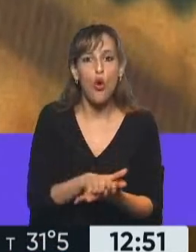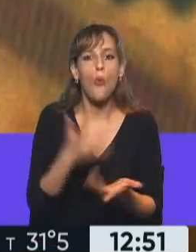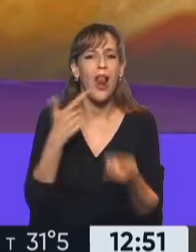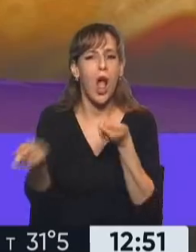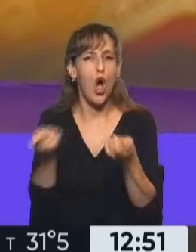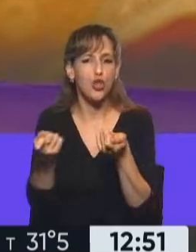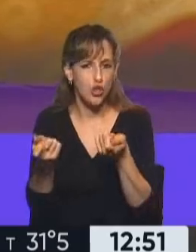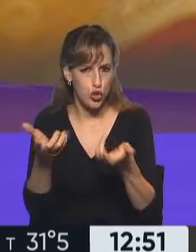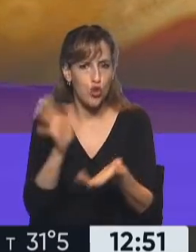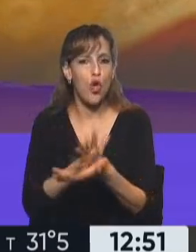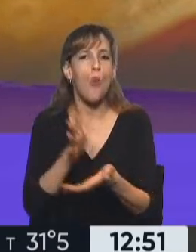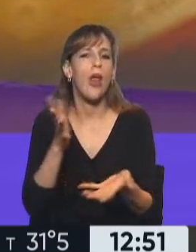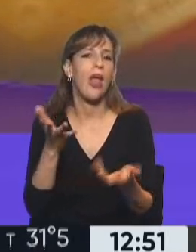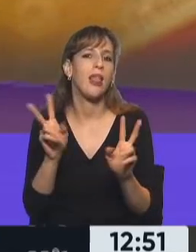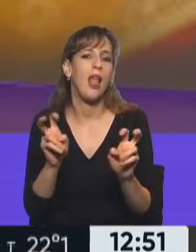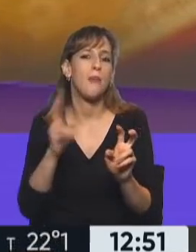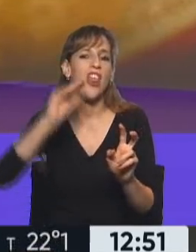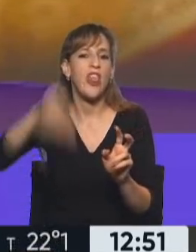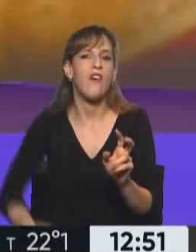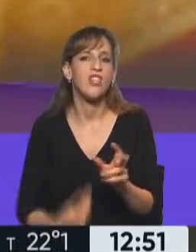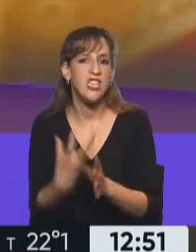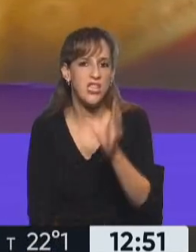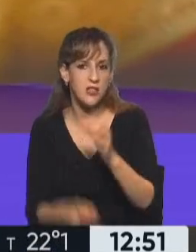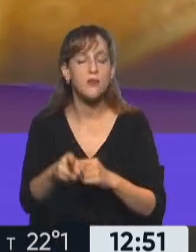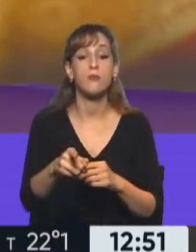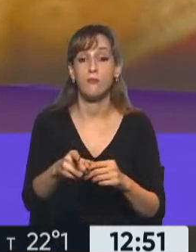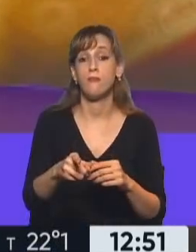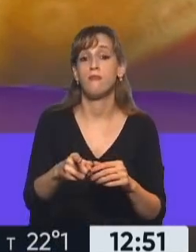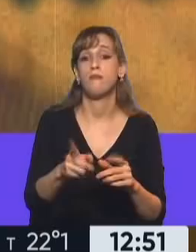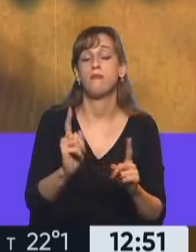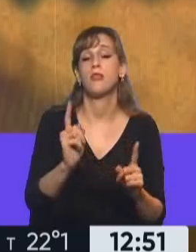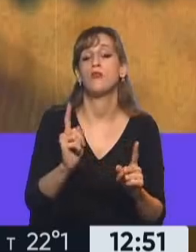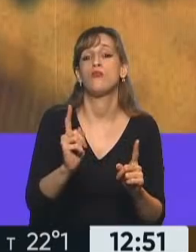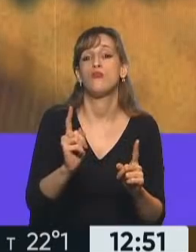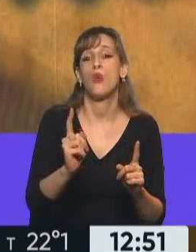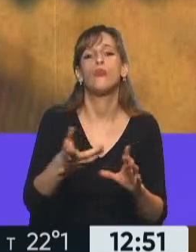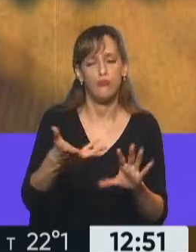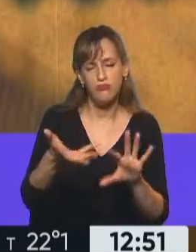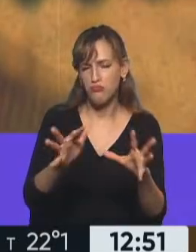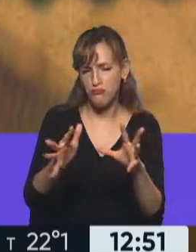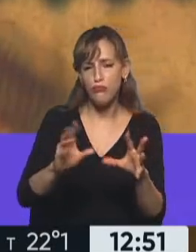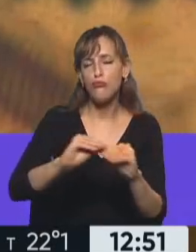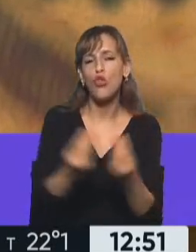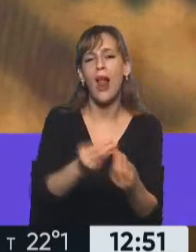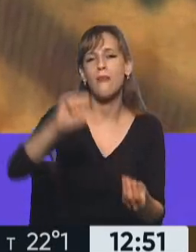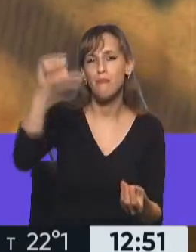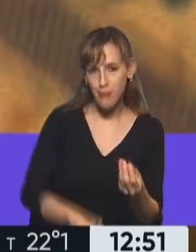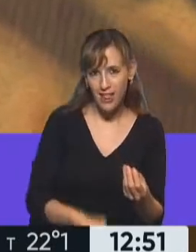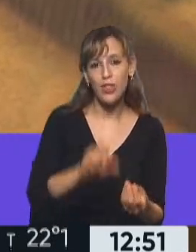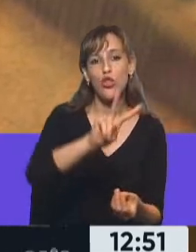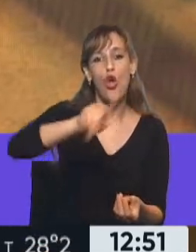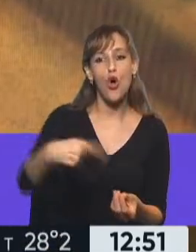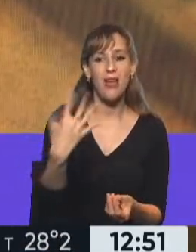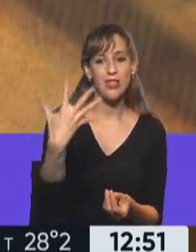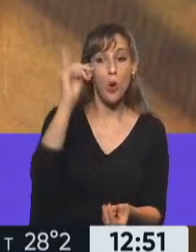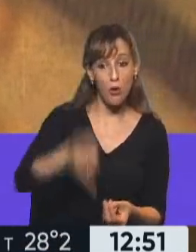¿Bien? Se arregló para el 2022, digo, se llegó a un entendimiento de una reducción del déficit a 2,5% sobre